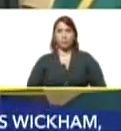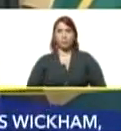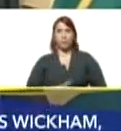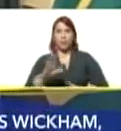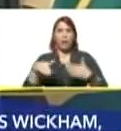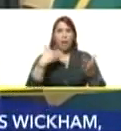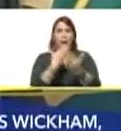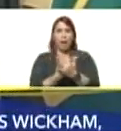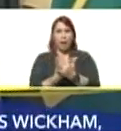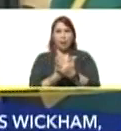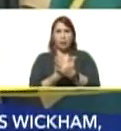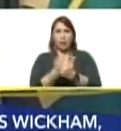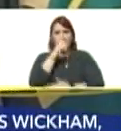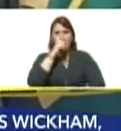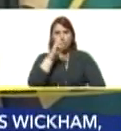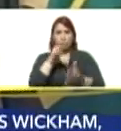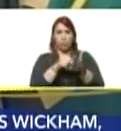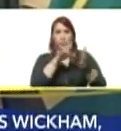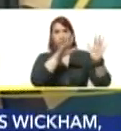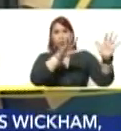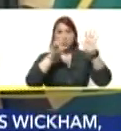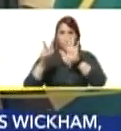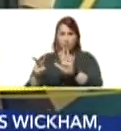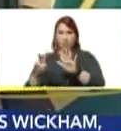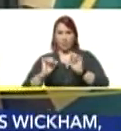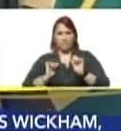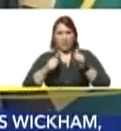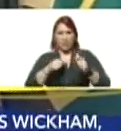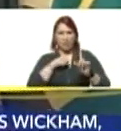hasta el año 2017 que empezaron las sanciones